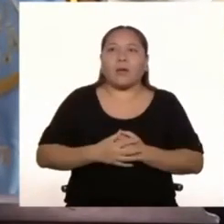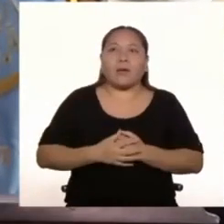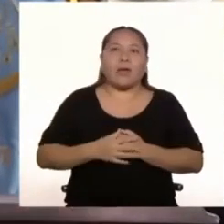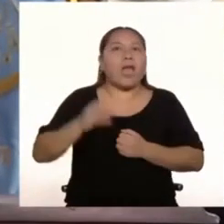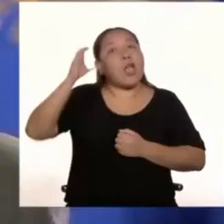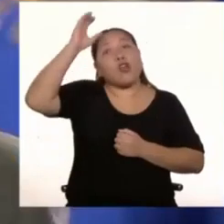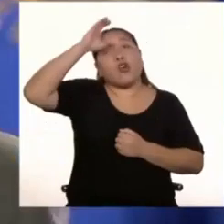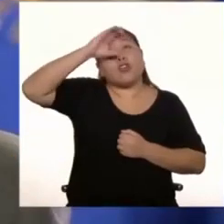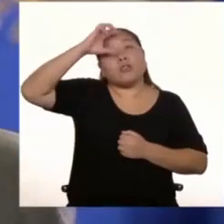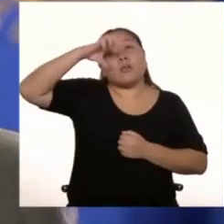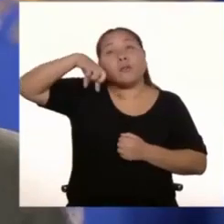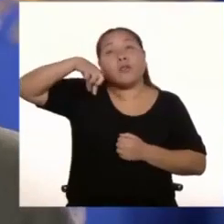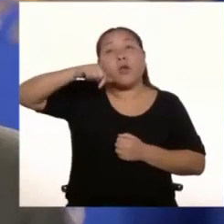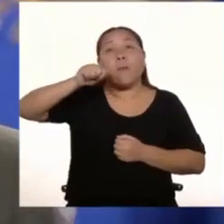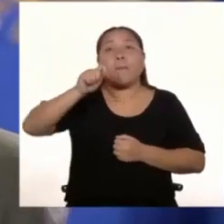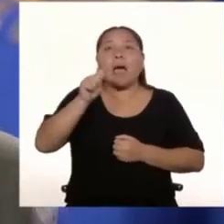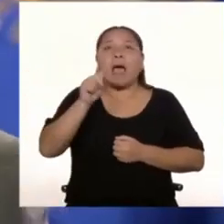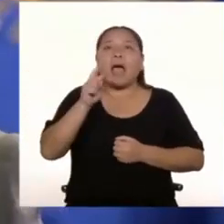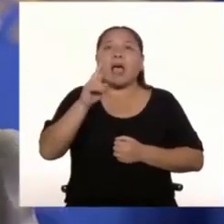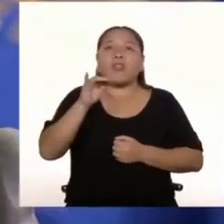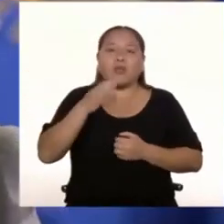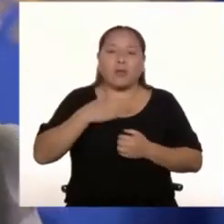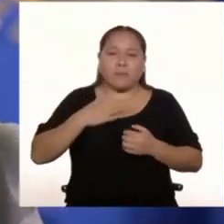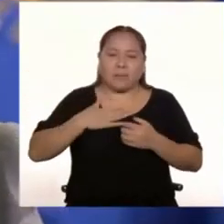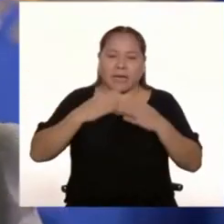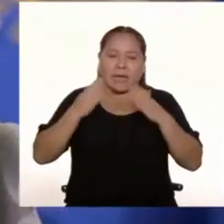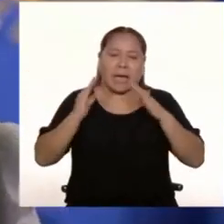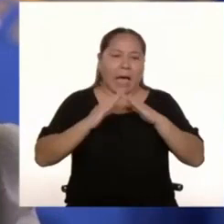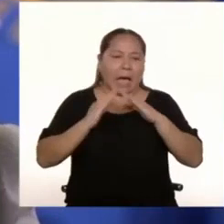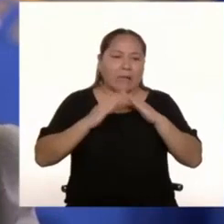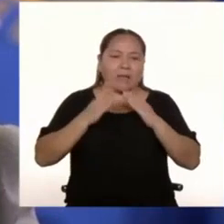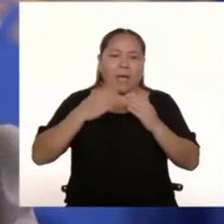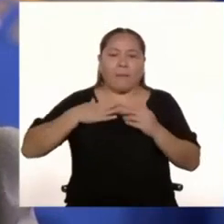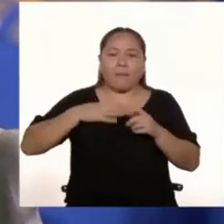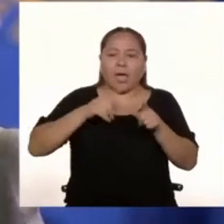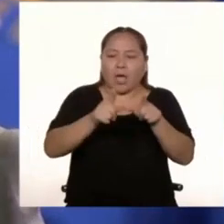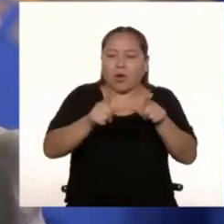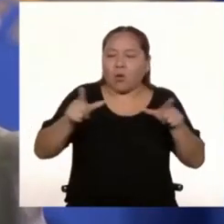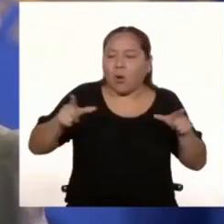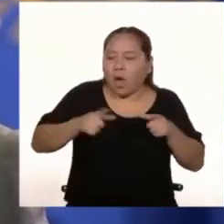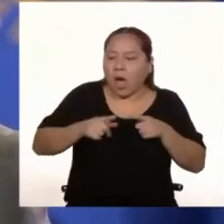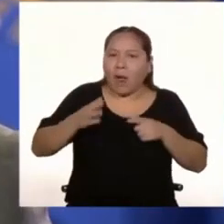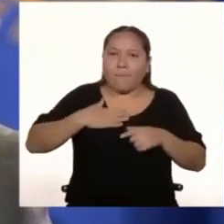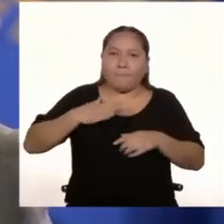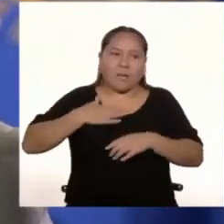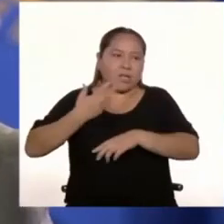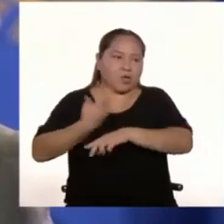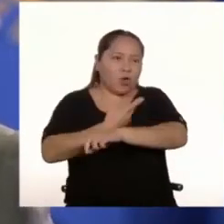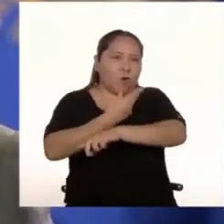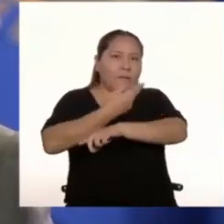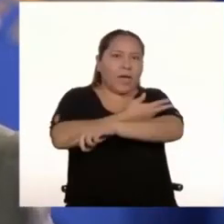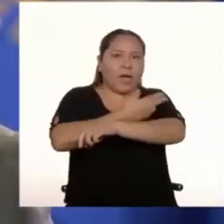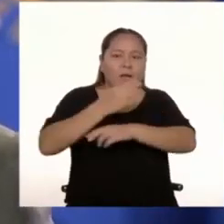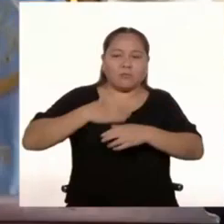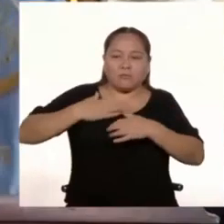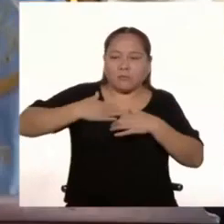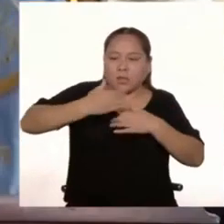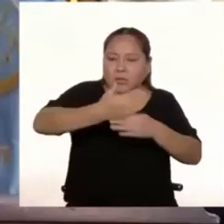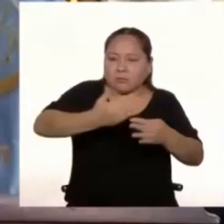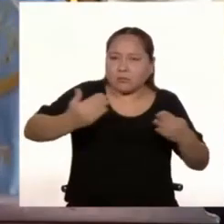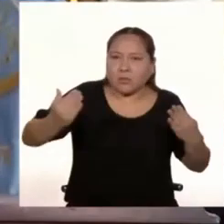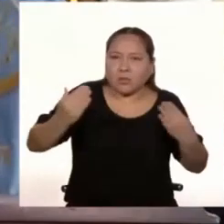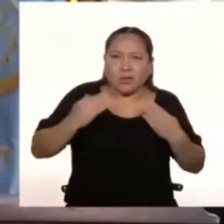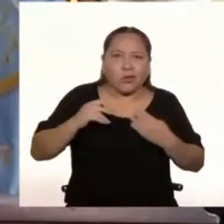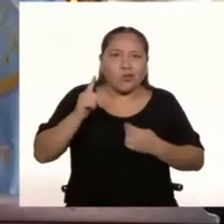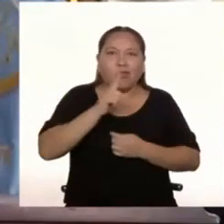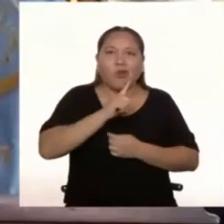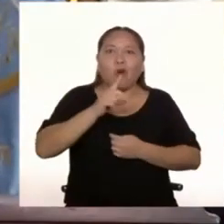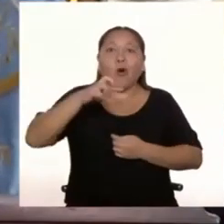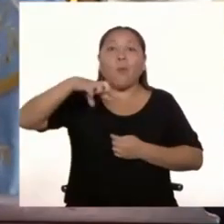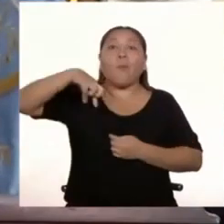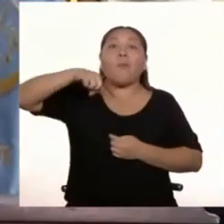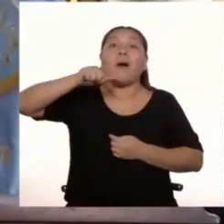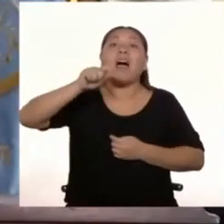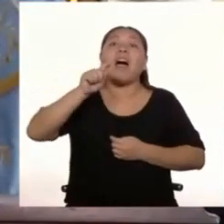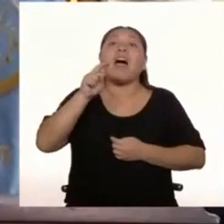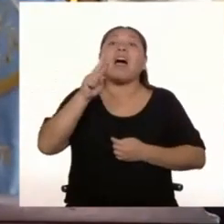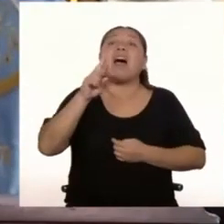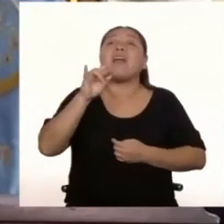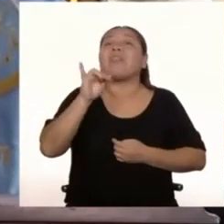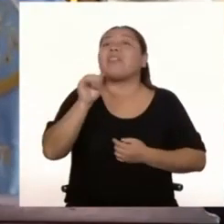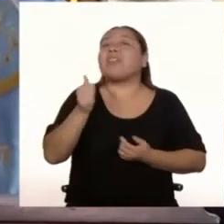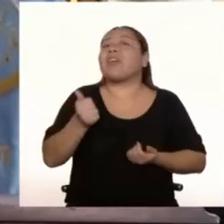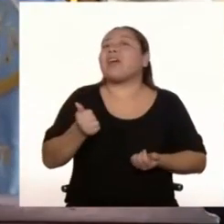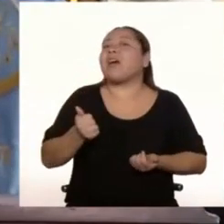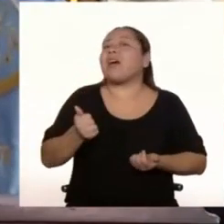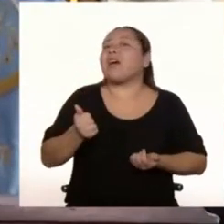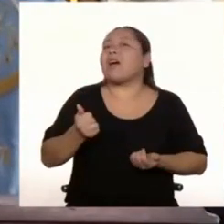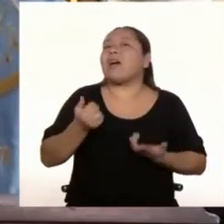concepto de mi casa, de mi terreno, de mis ovejas, de mis ganados. Ahora el concepto de patria quizás lo enmarcamos